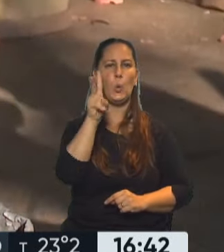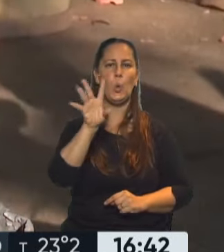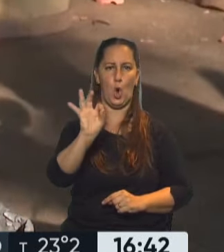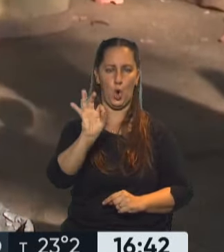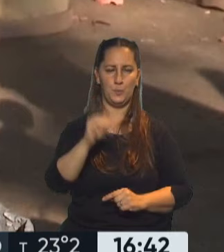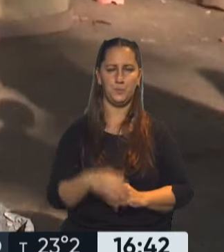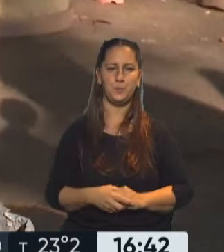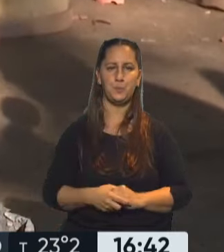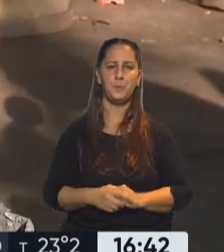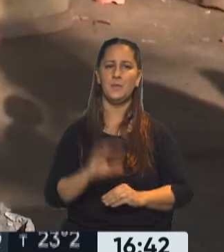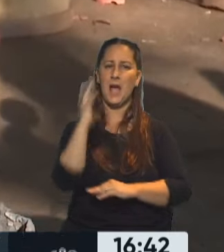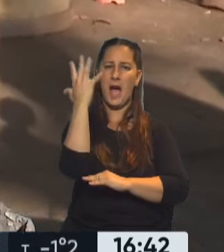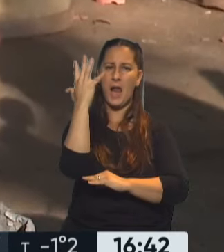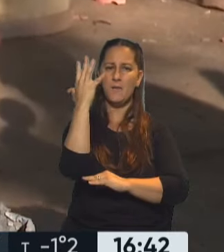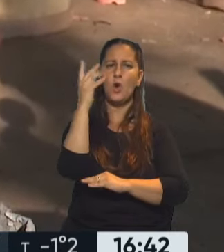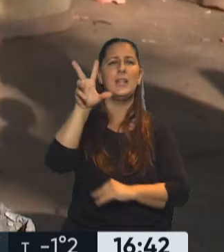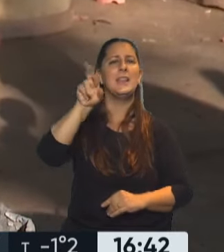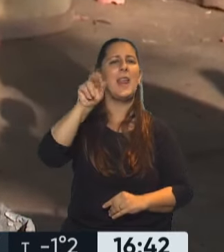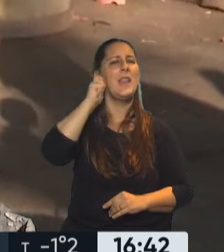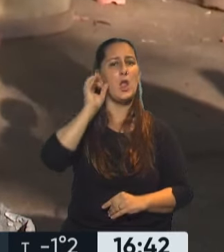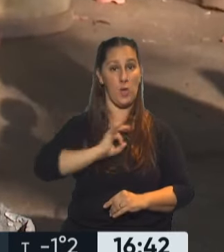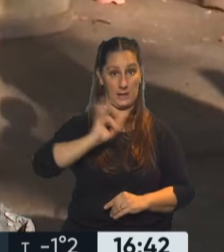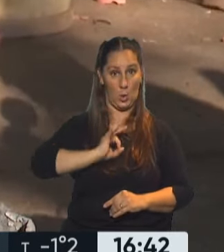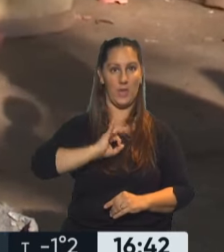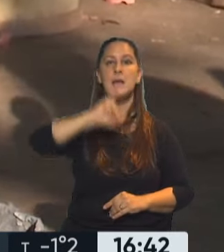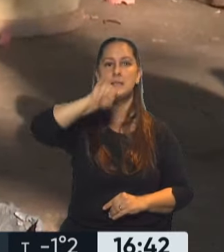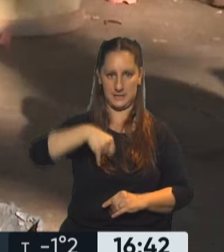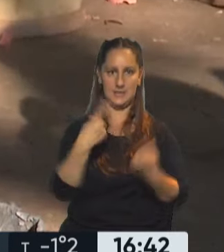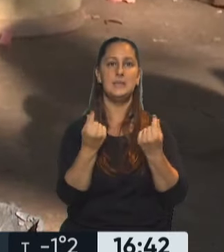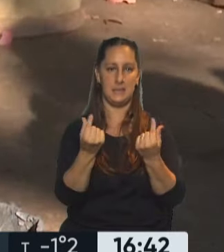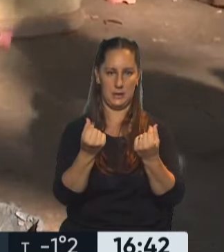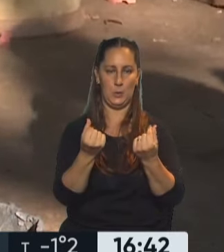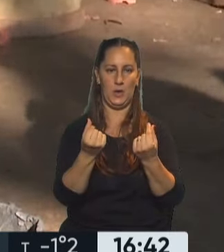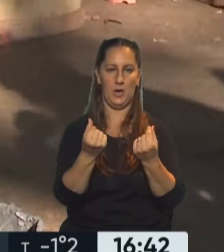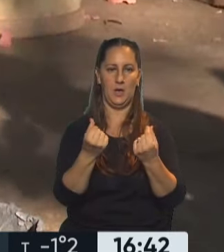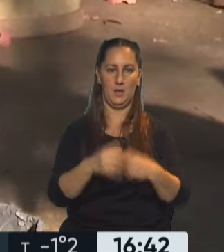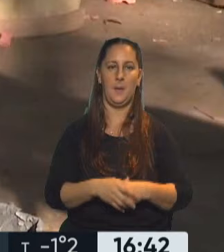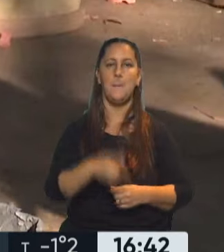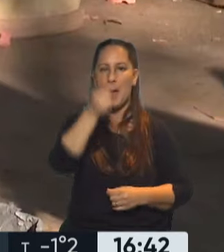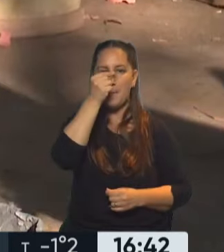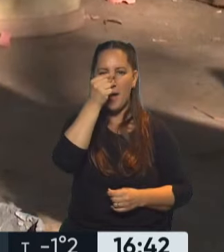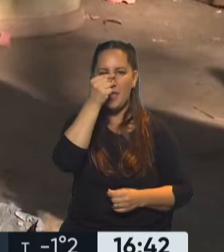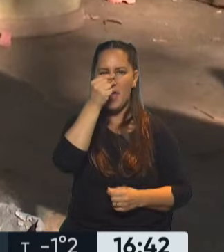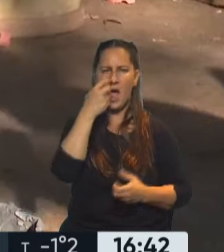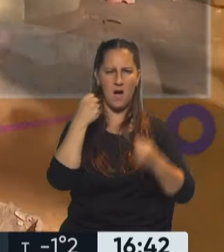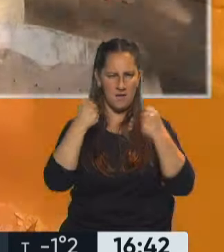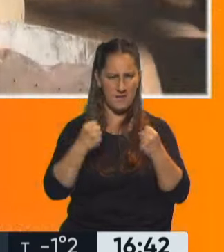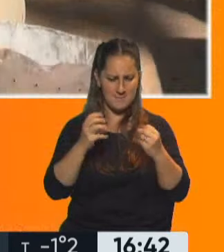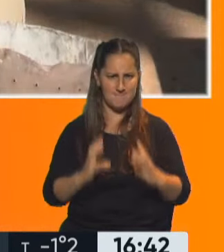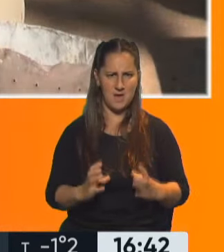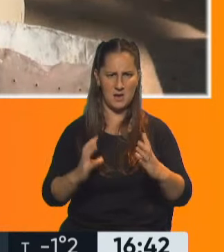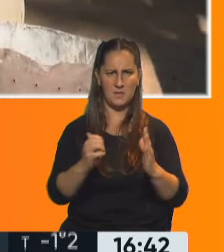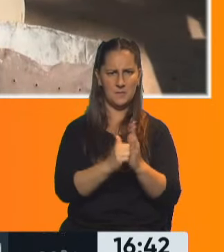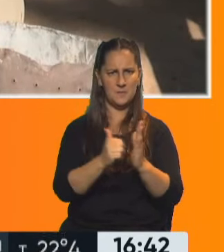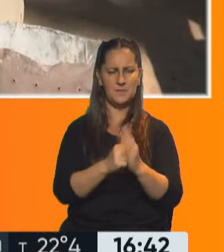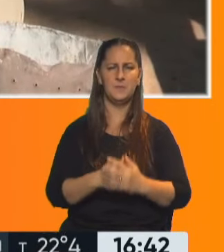y el árbol tiene que superar los 30 años, entonces para que sea una madera firme y sí. Pueda